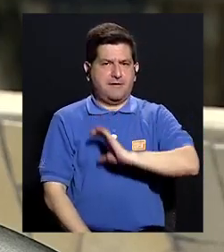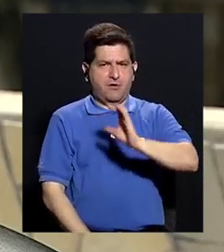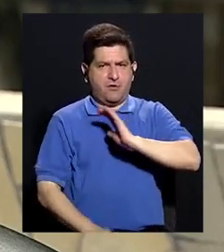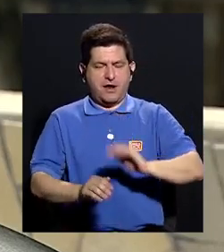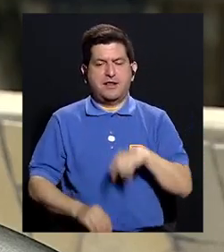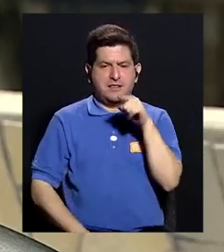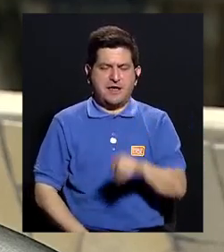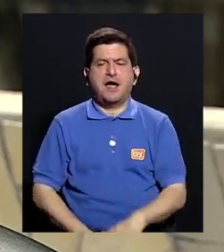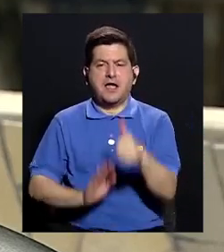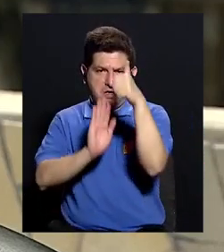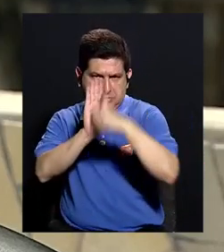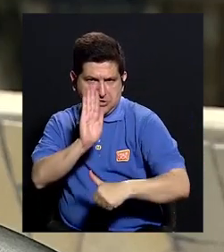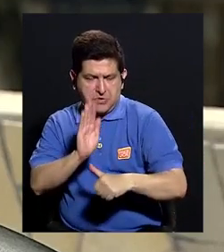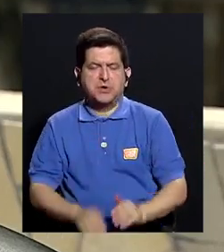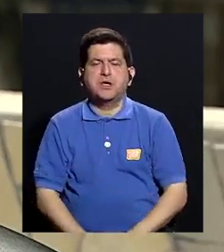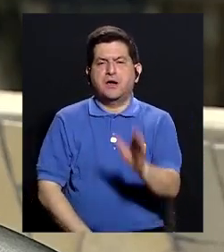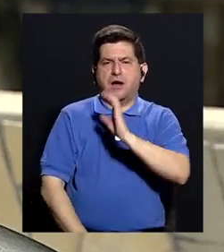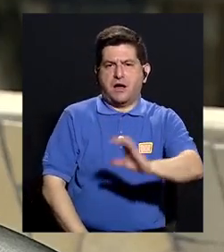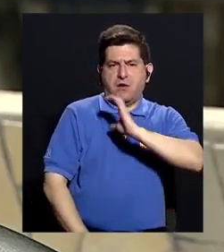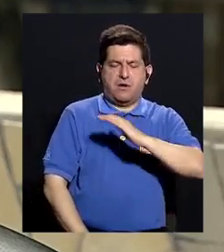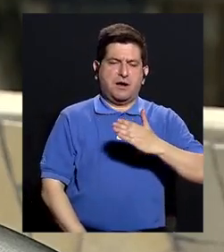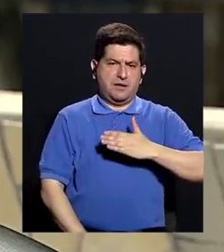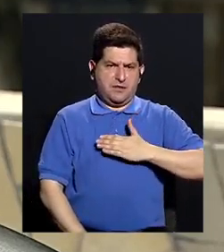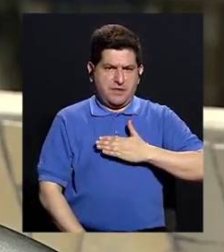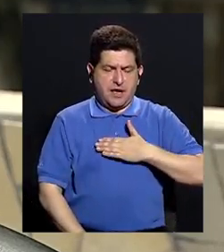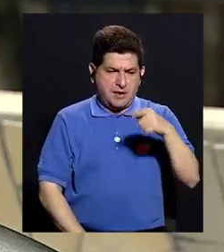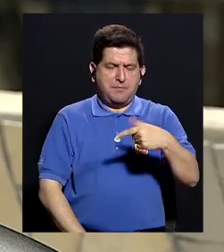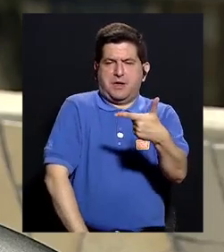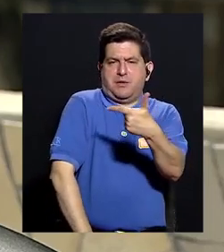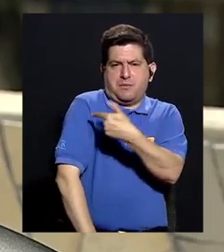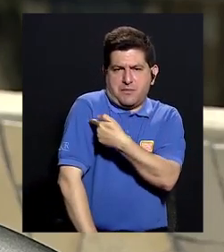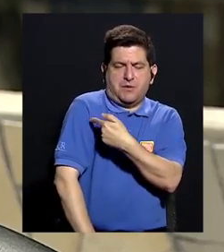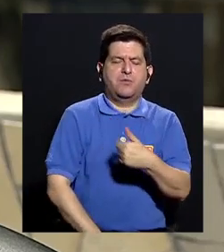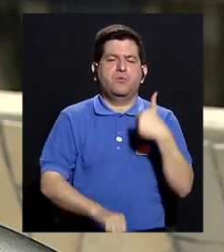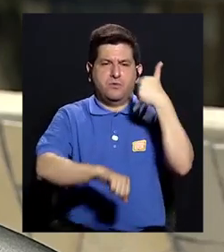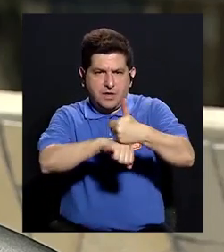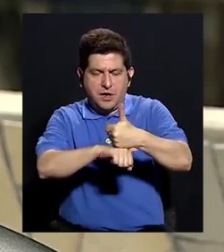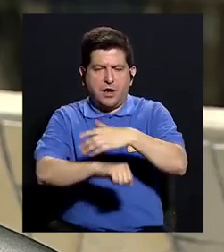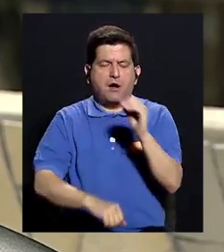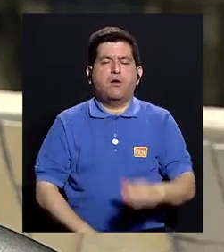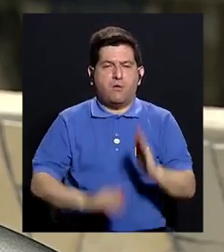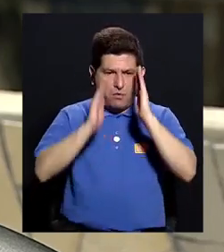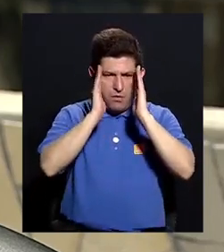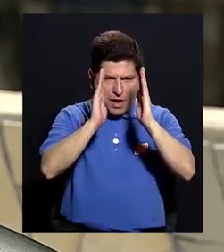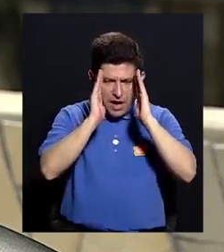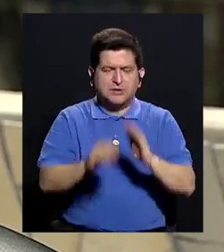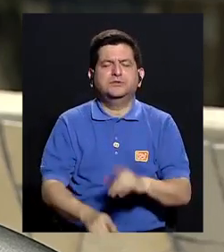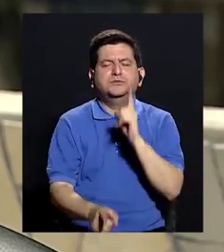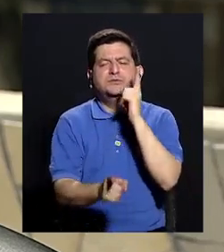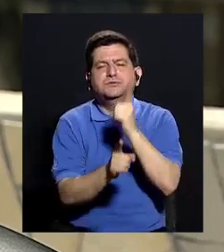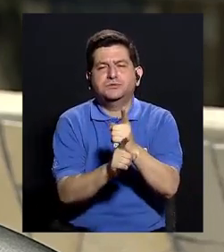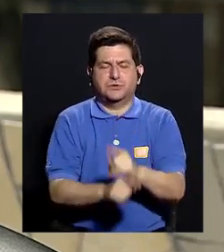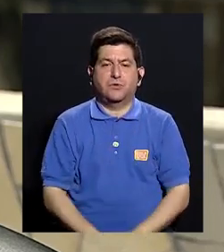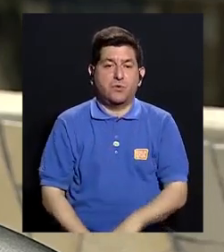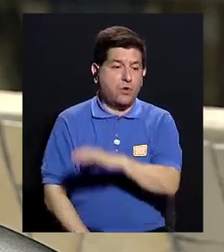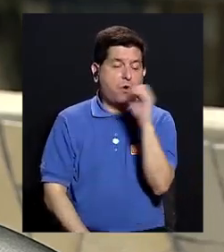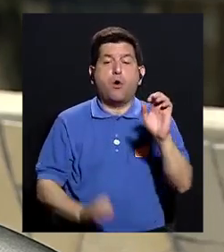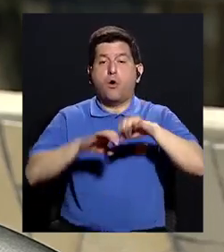no solo calidad cuando me hacen esa cirugía, no solo calidad cuando me ponen esa vacuna, ¿verdad? o una atención de calidez,